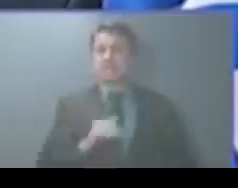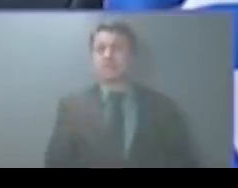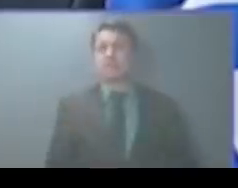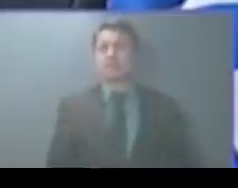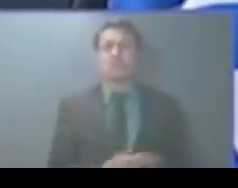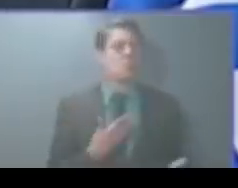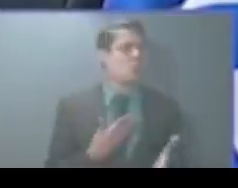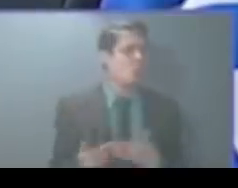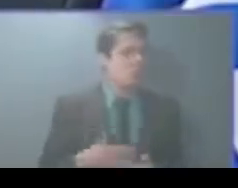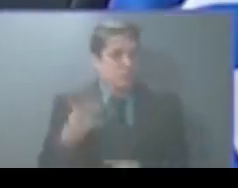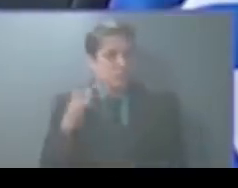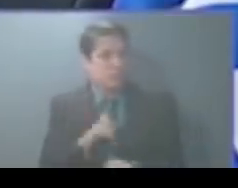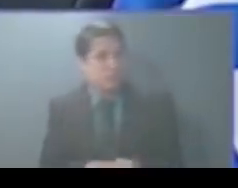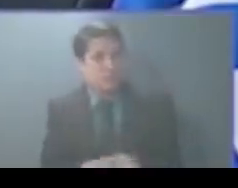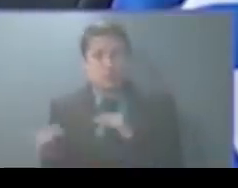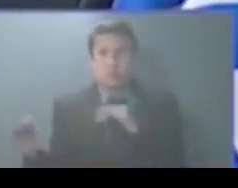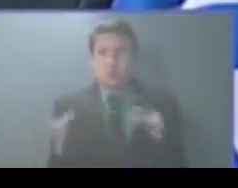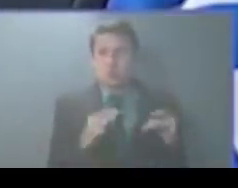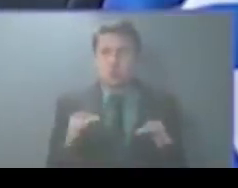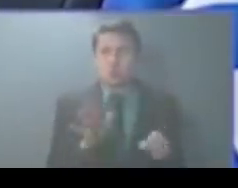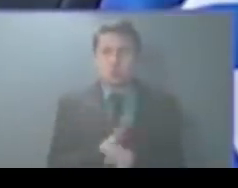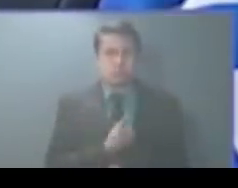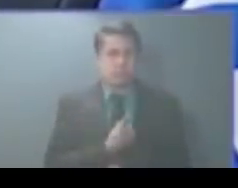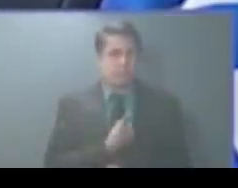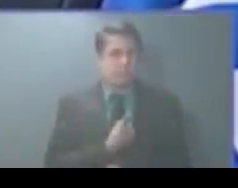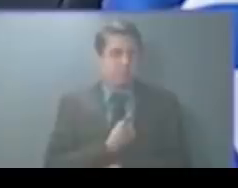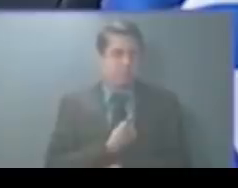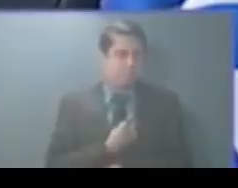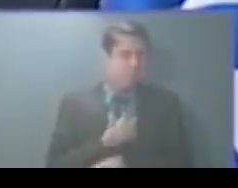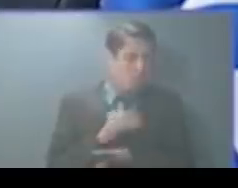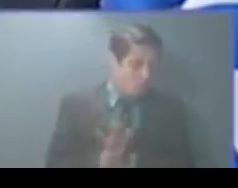Aunque se tratase en ese momento de una guerra que no era enteramente nuestra.